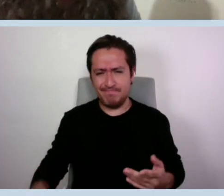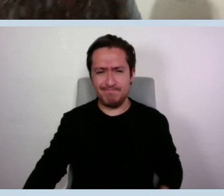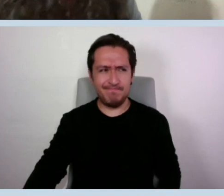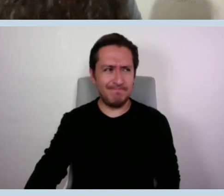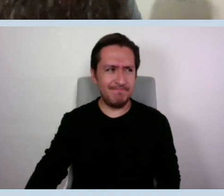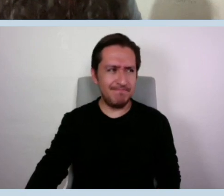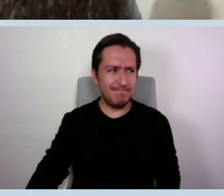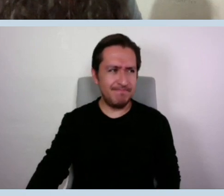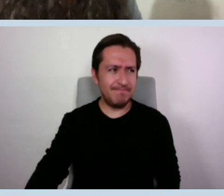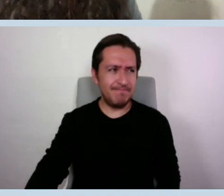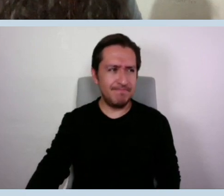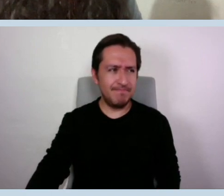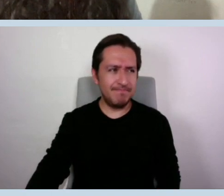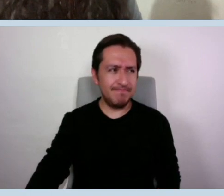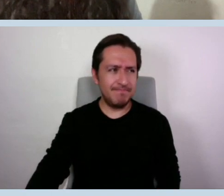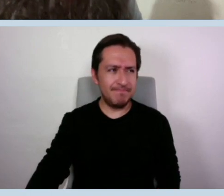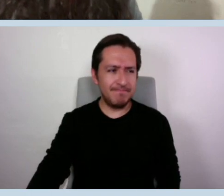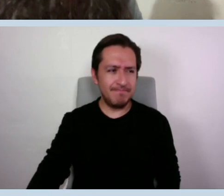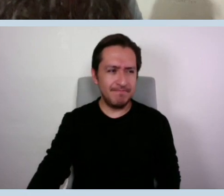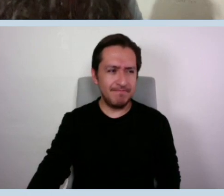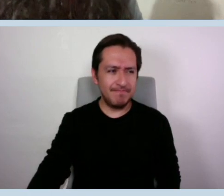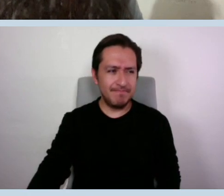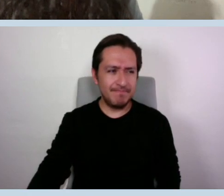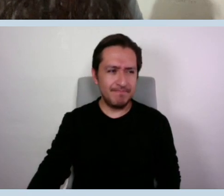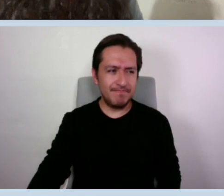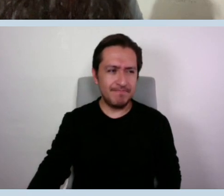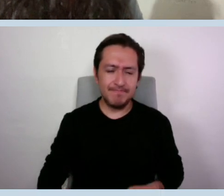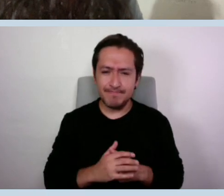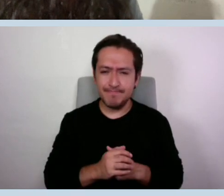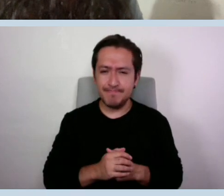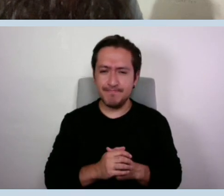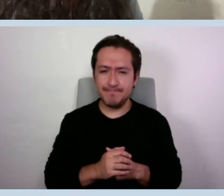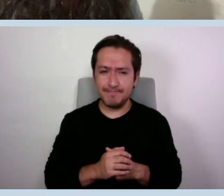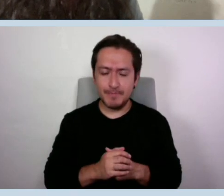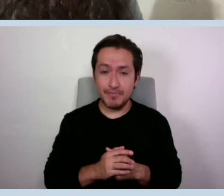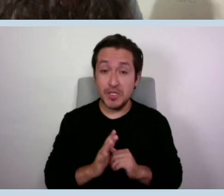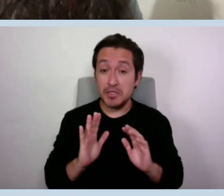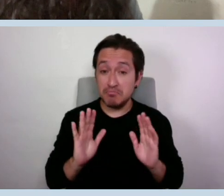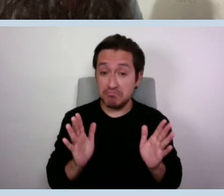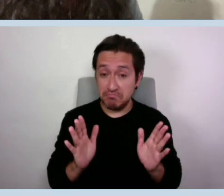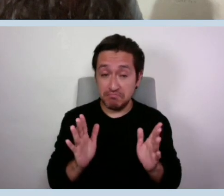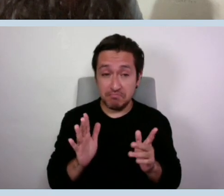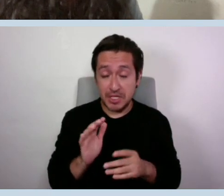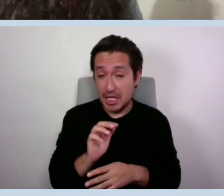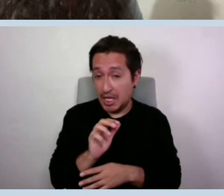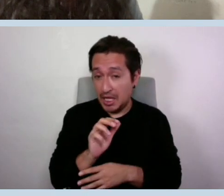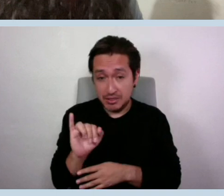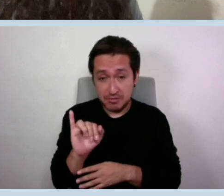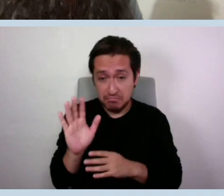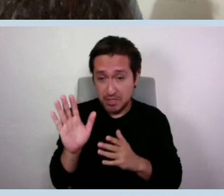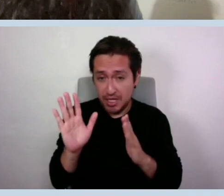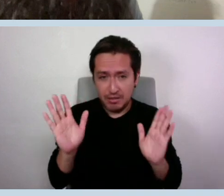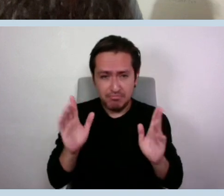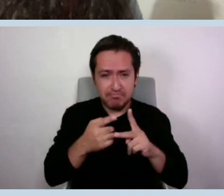y y pues nada eh Así llegamos y justo